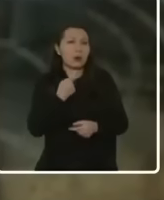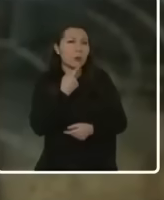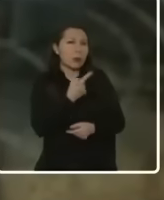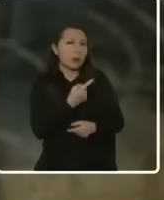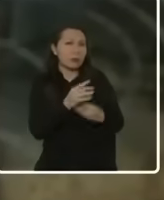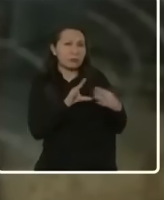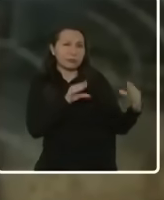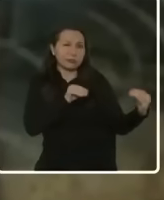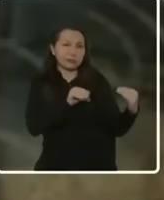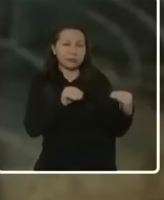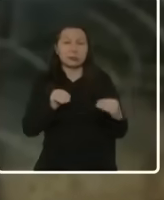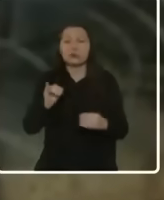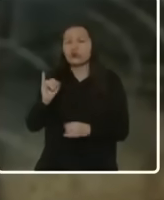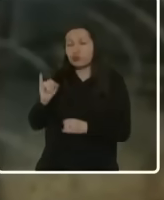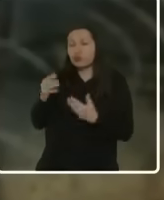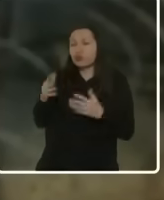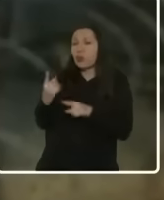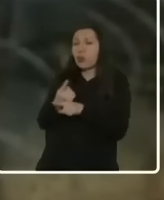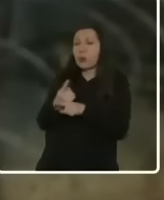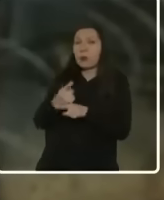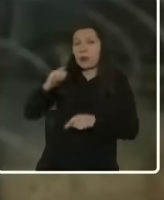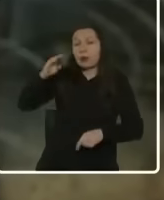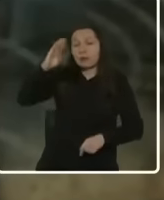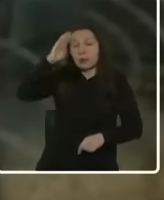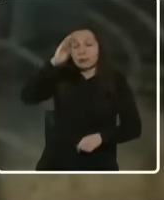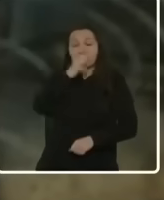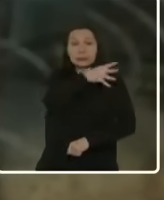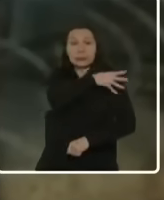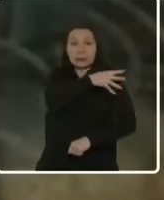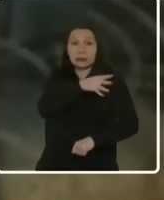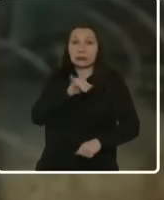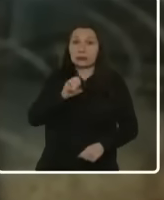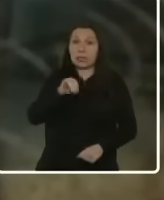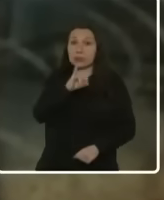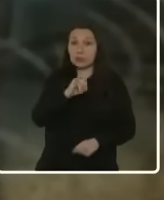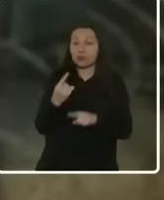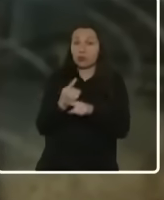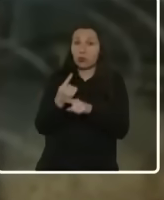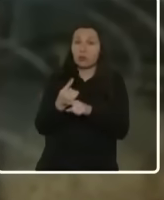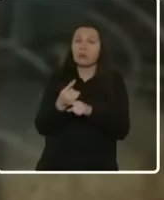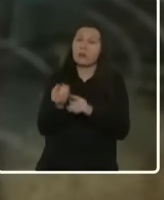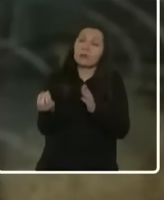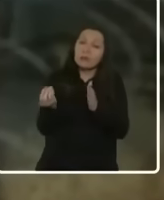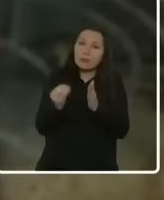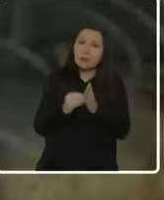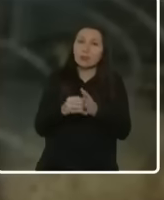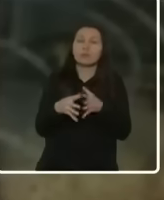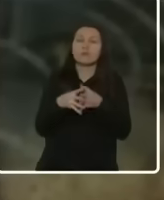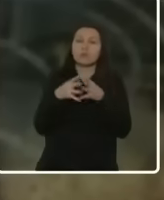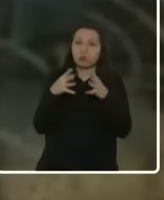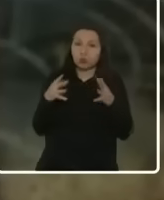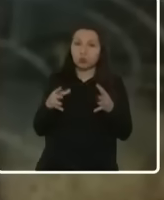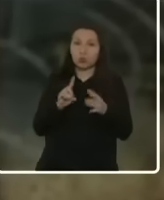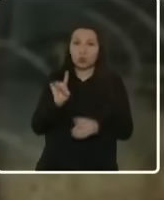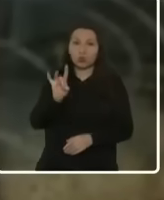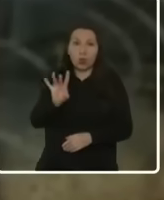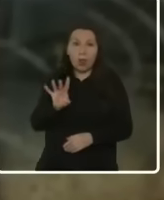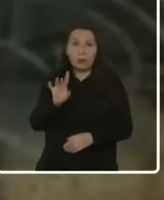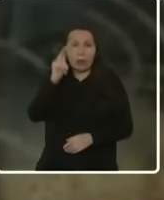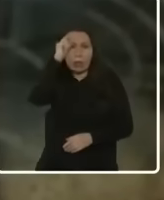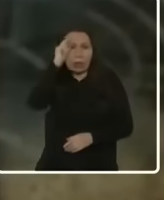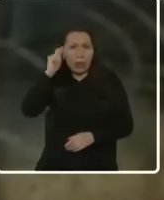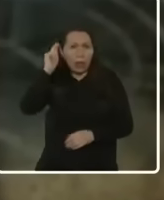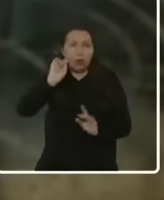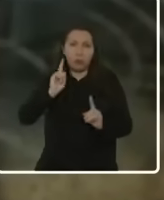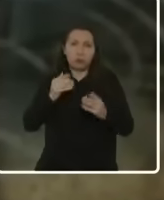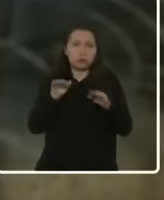Sí, lo hemos conversado y el general Yáñez, una de las cosas que hemos conversado es que se ha reforzado mucho, no solamente en lo teórico,